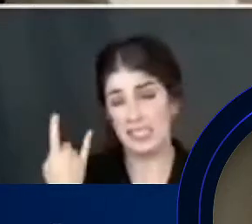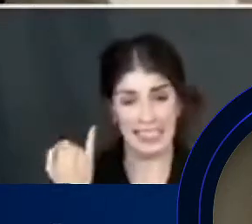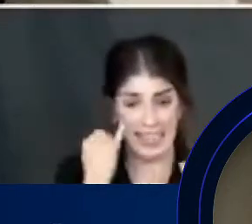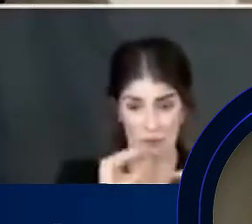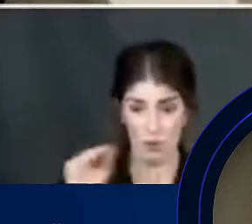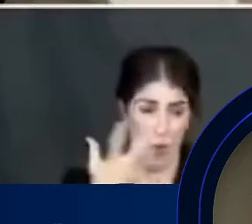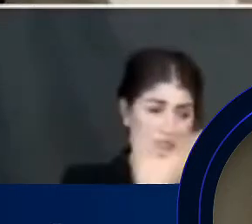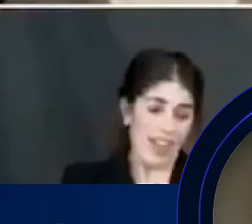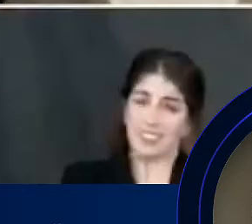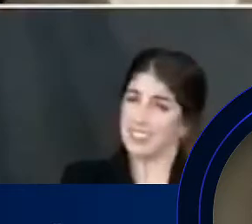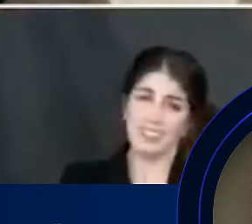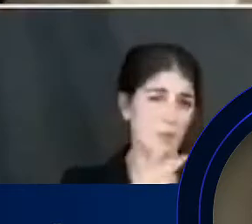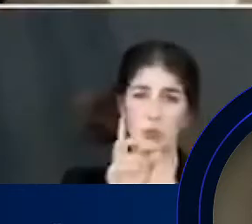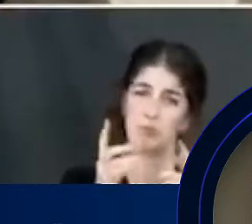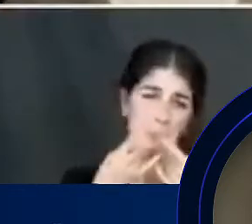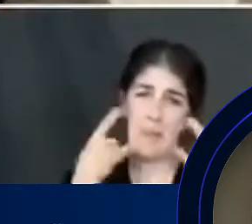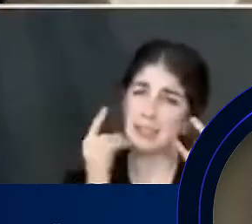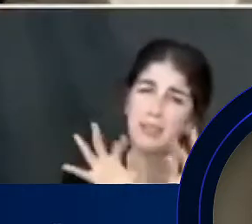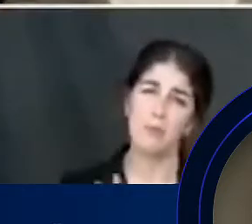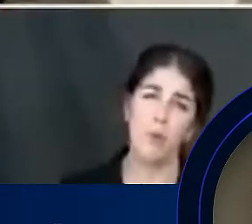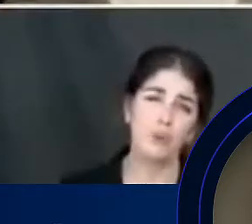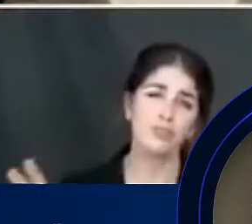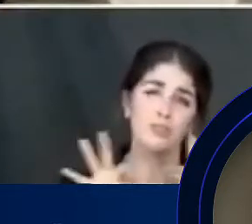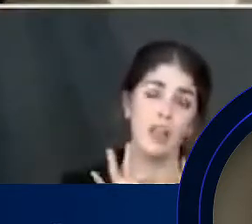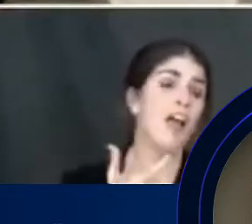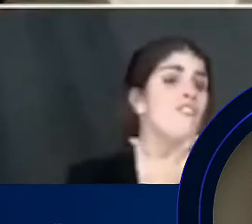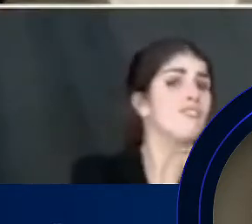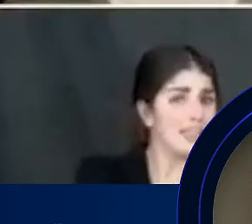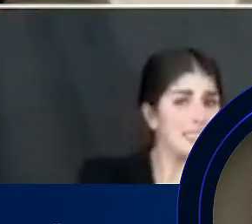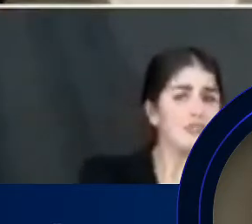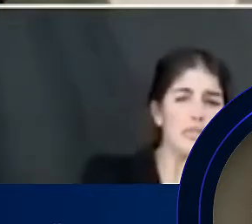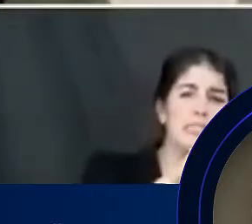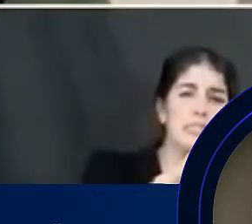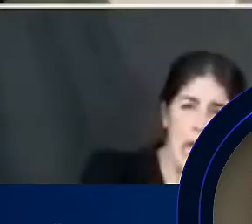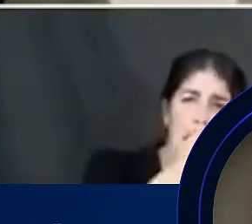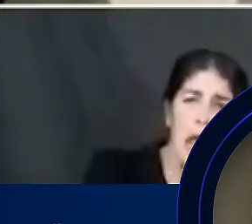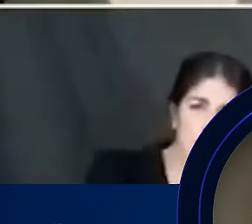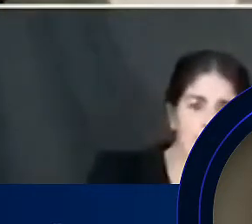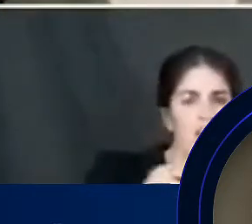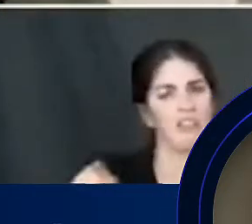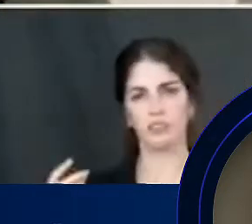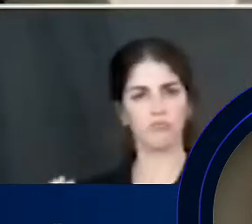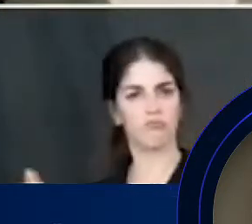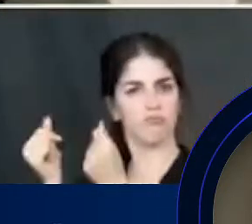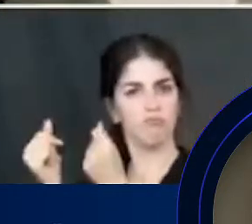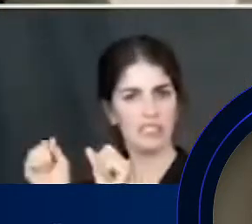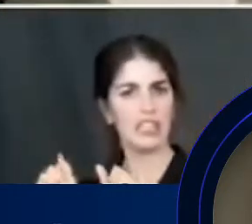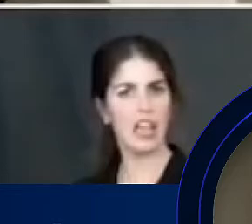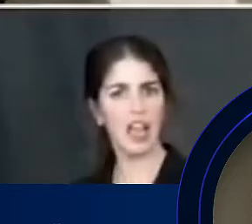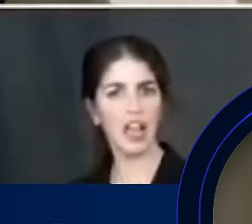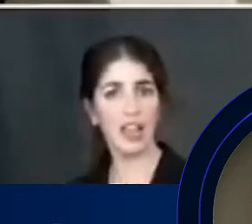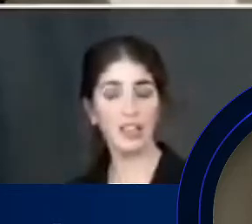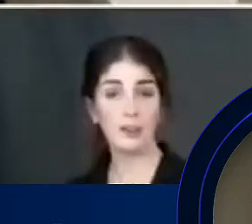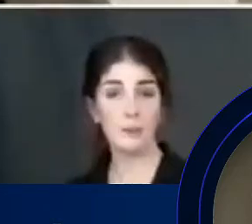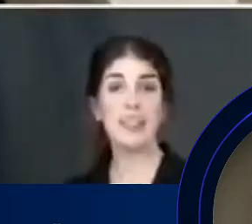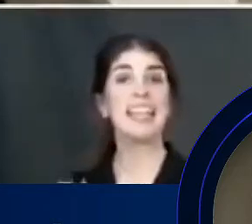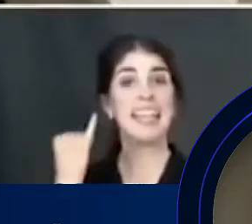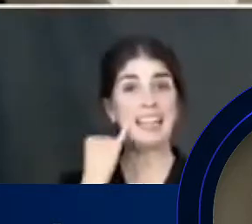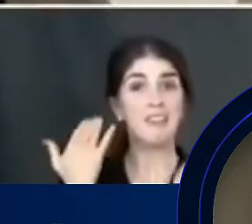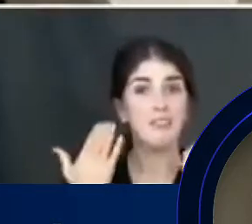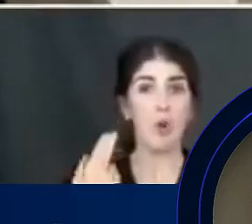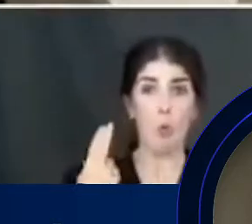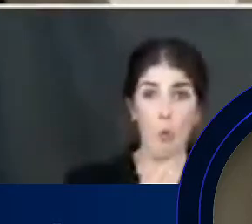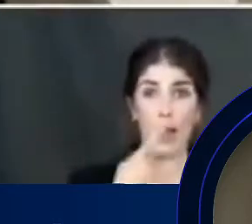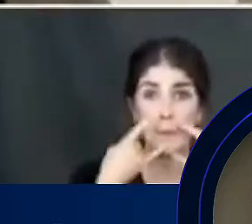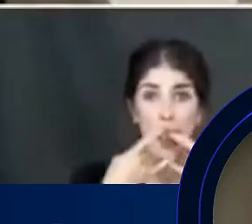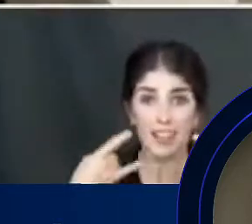lo reconoció desde hace un año, dijo, no, esto es gigantesco, yo no puedo con esto, no hay que decirle a la población. Entonces,